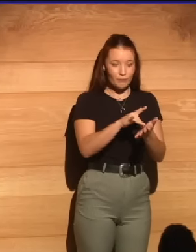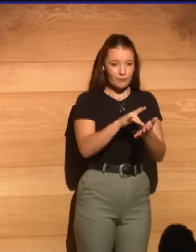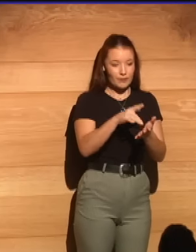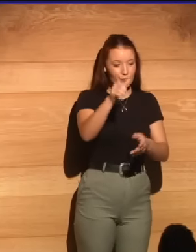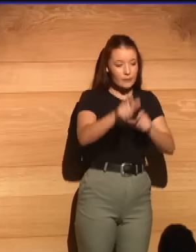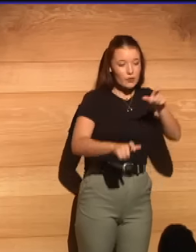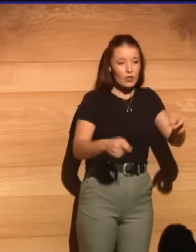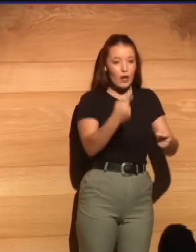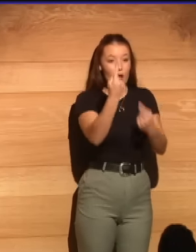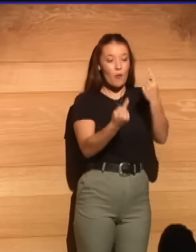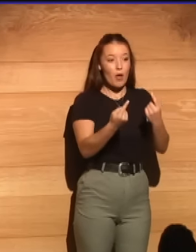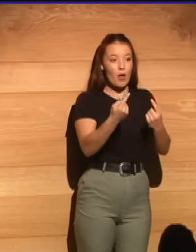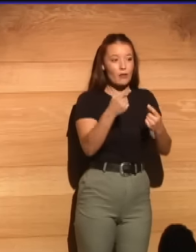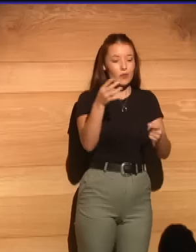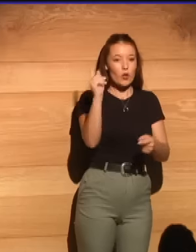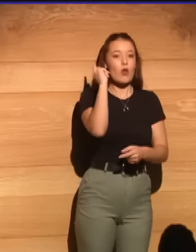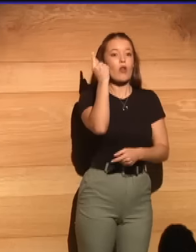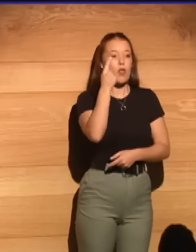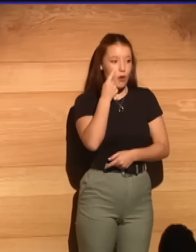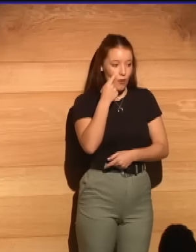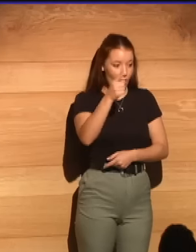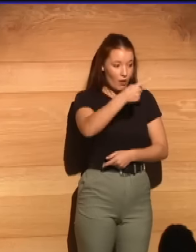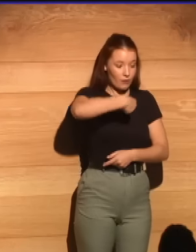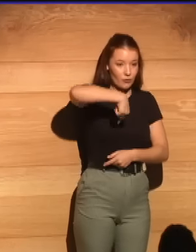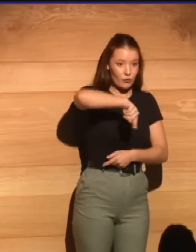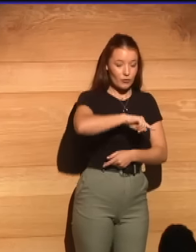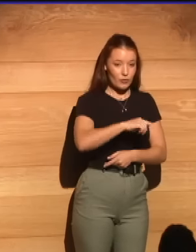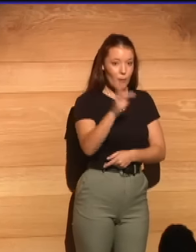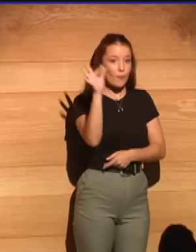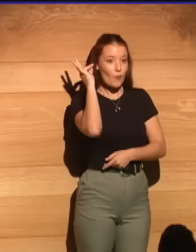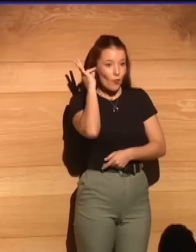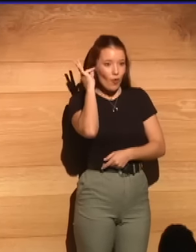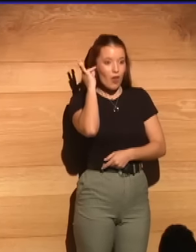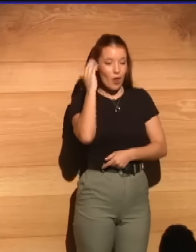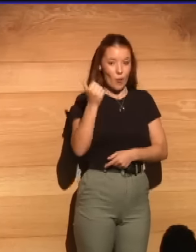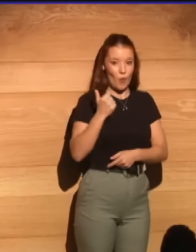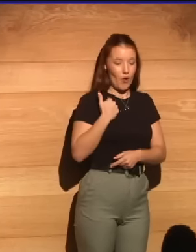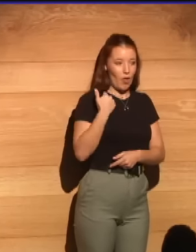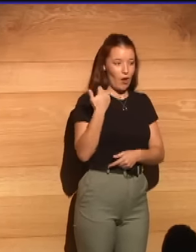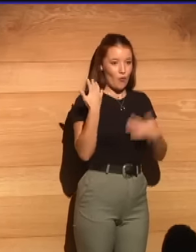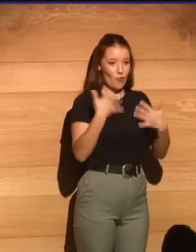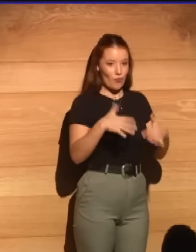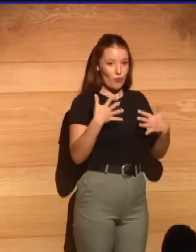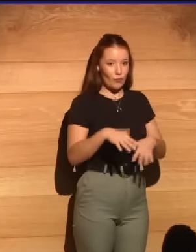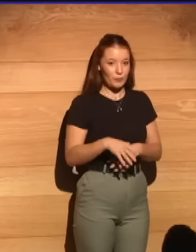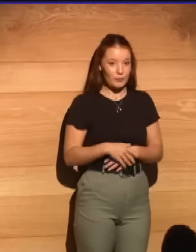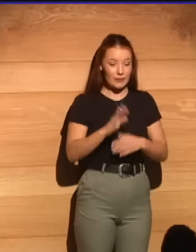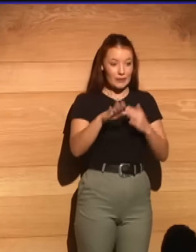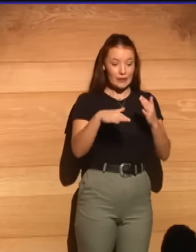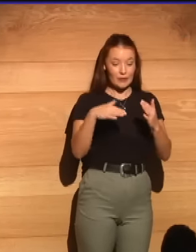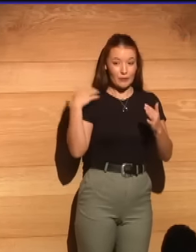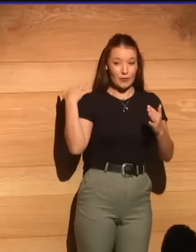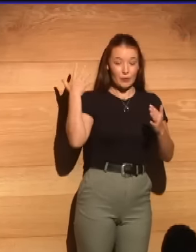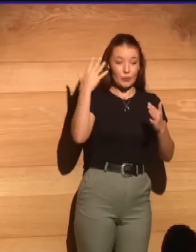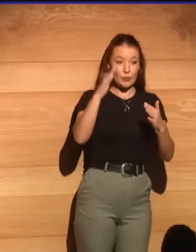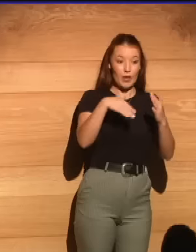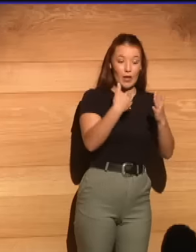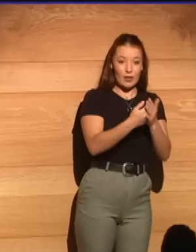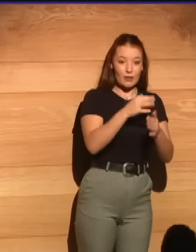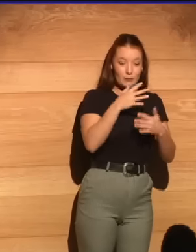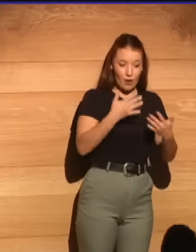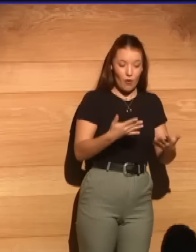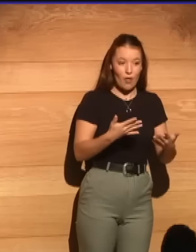reparado que las mujeres estamos viviendo una oportunidad absolutamente histórica, porque hasta la fecha jamás en la